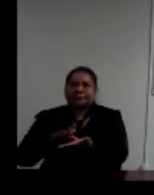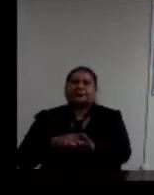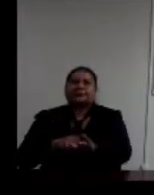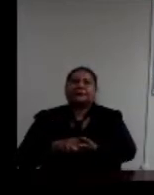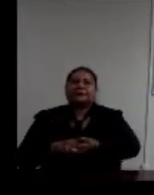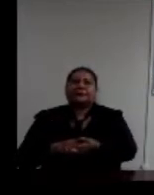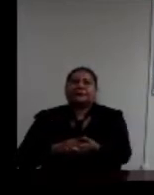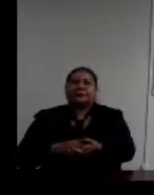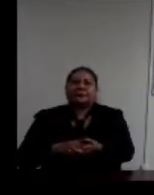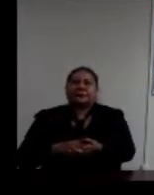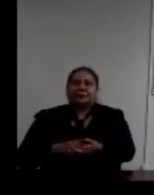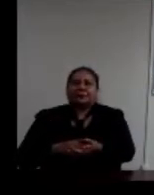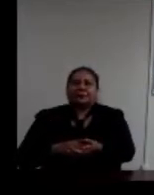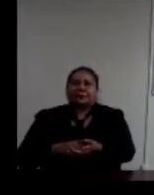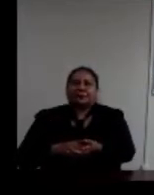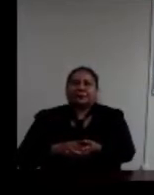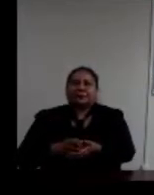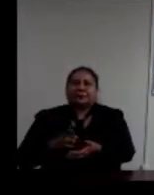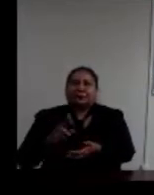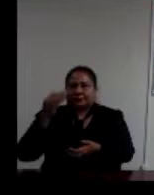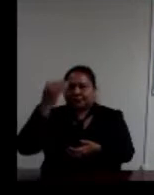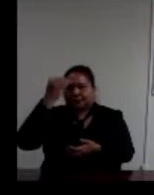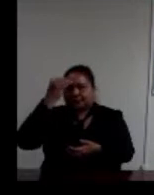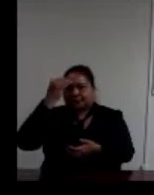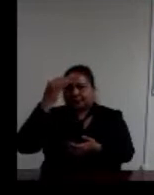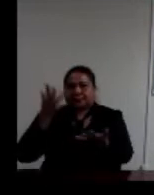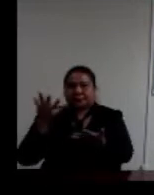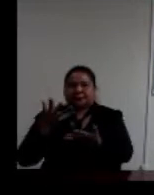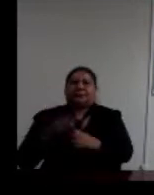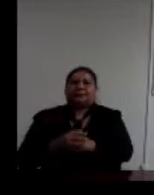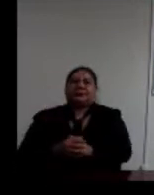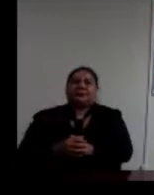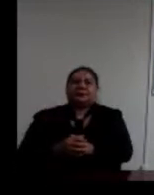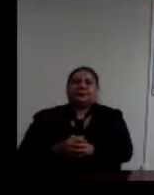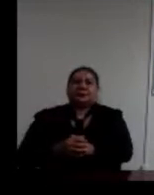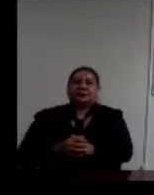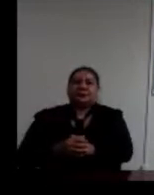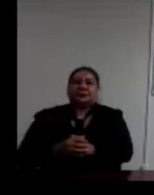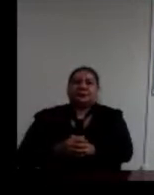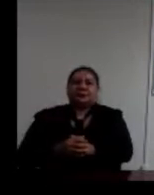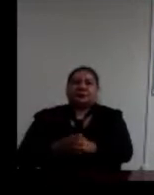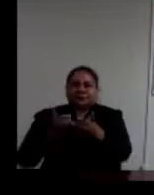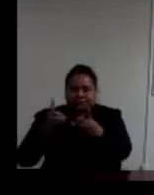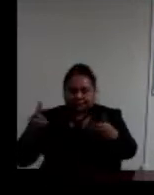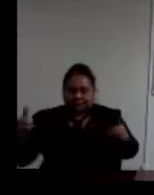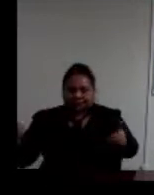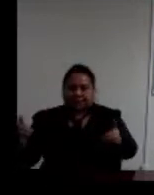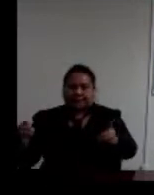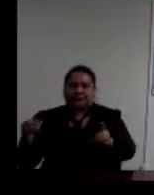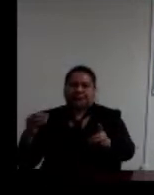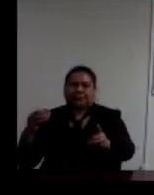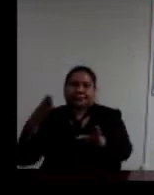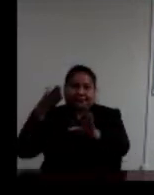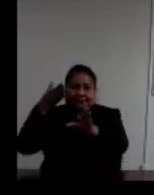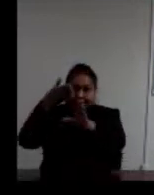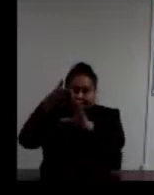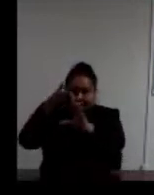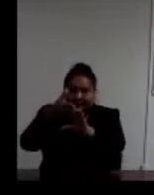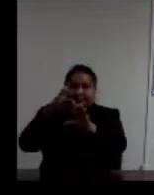tiene una gran importancia ahorita. Es uno de los diagnósticos del neurodesarrollo que tiene un gran impacto en nuestra